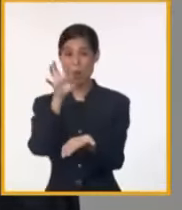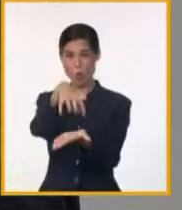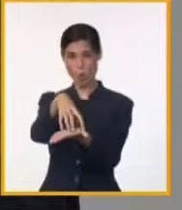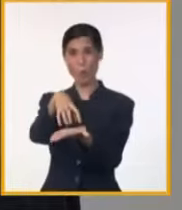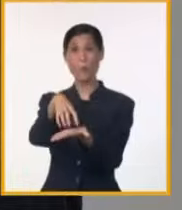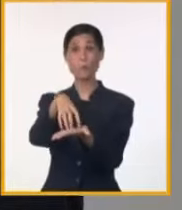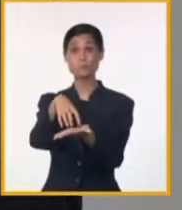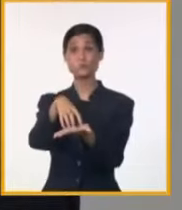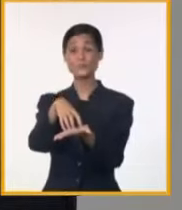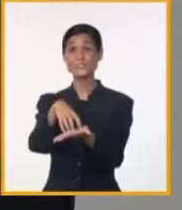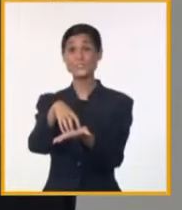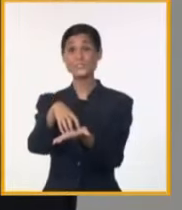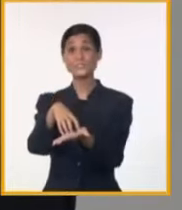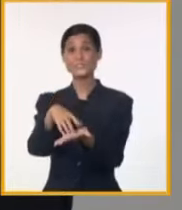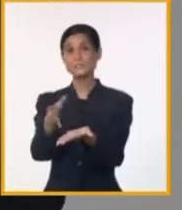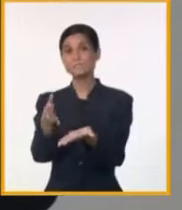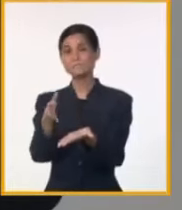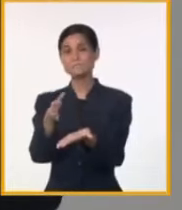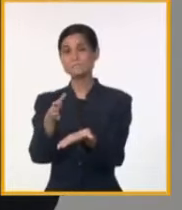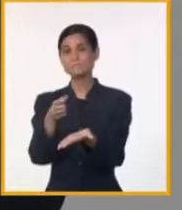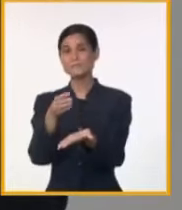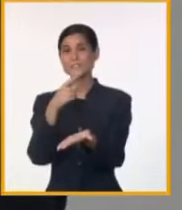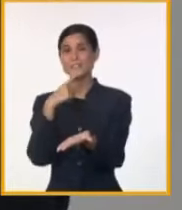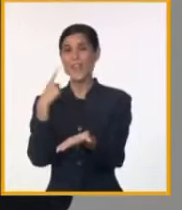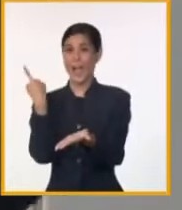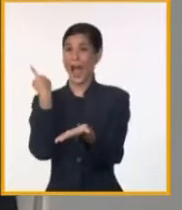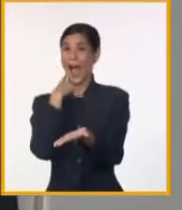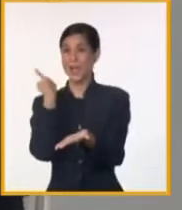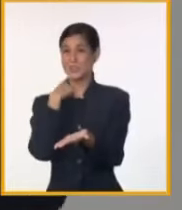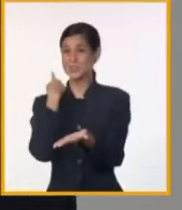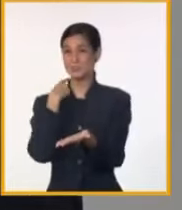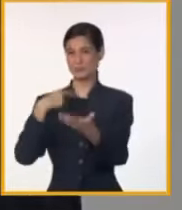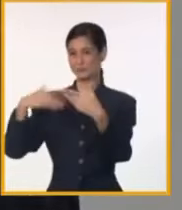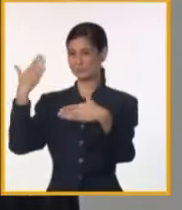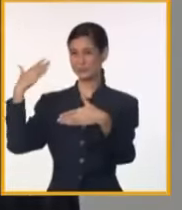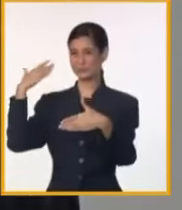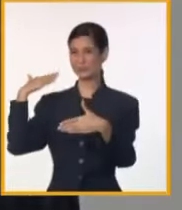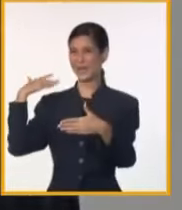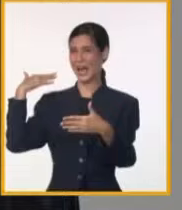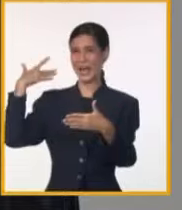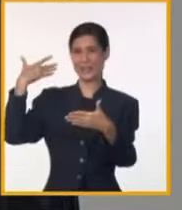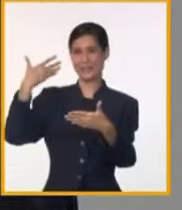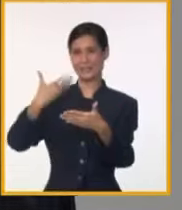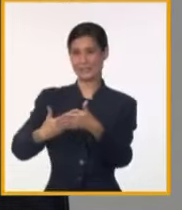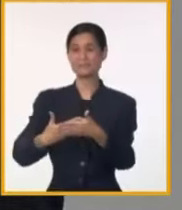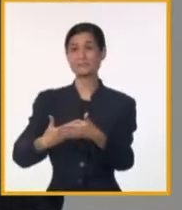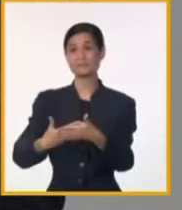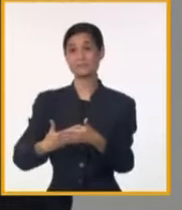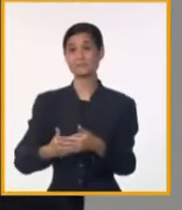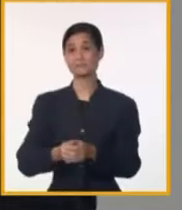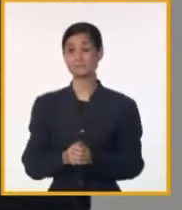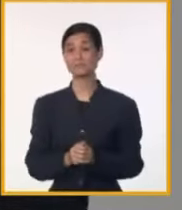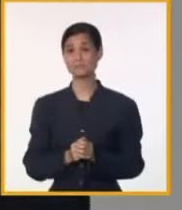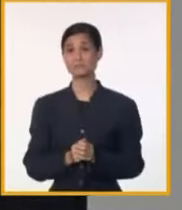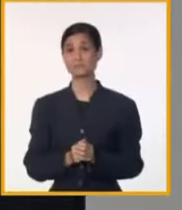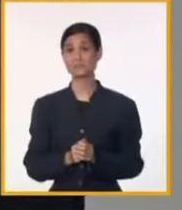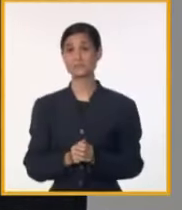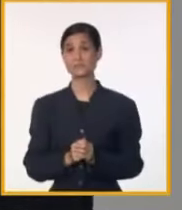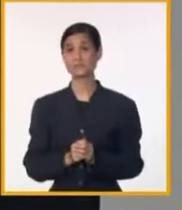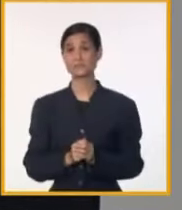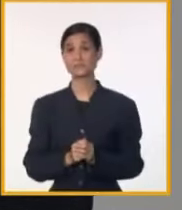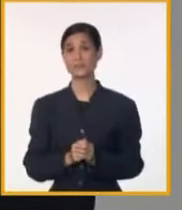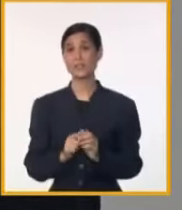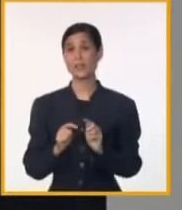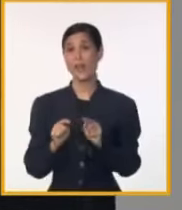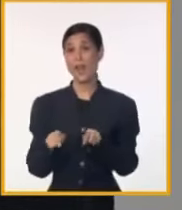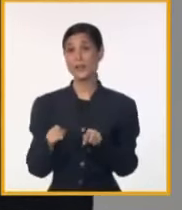iraní desde la misma época que eh se estaba regalando